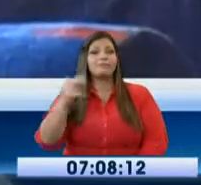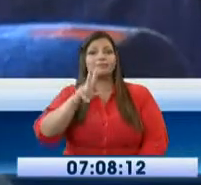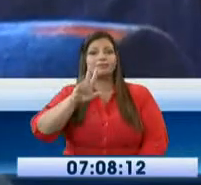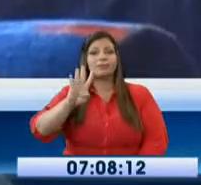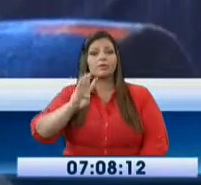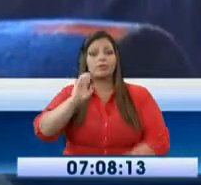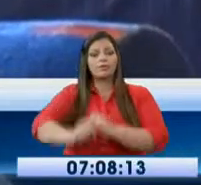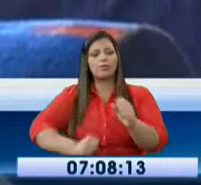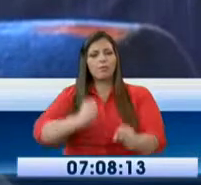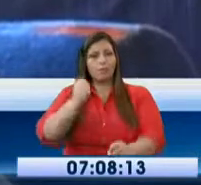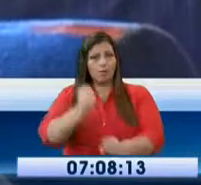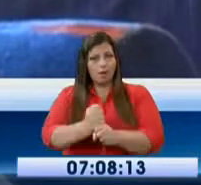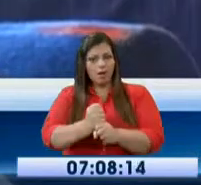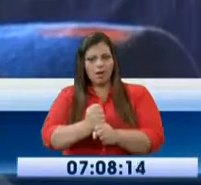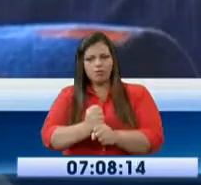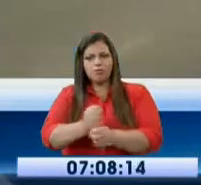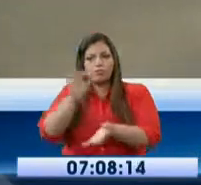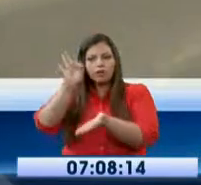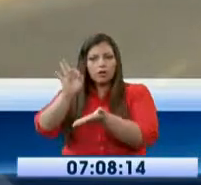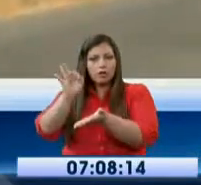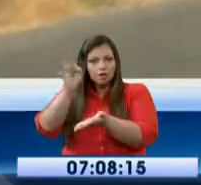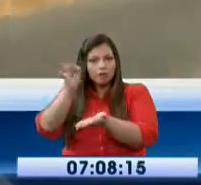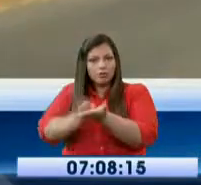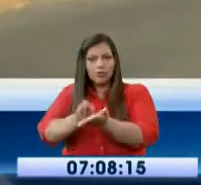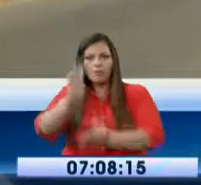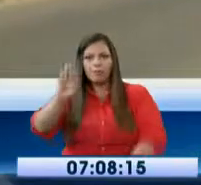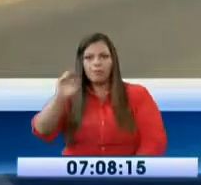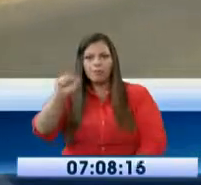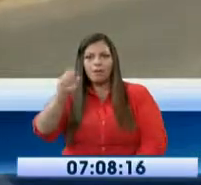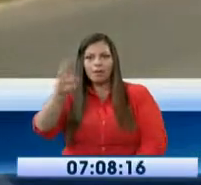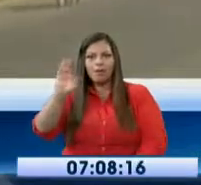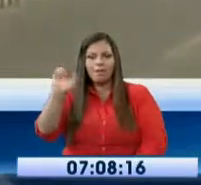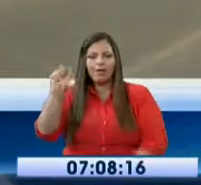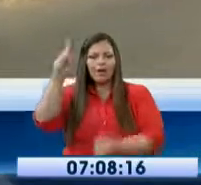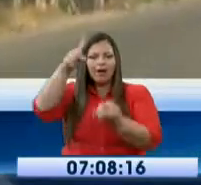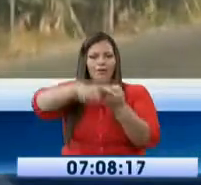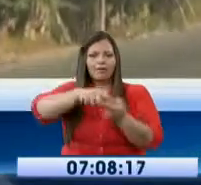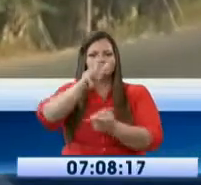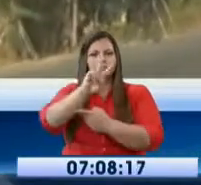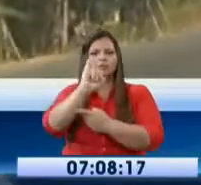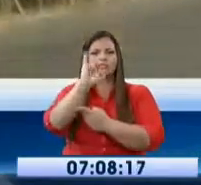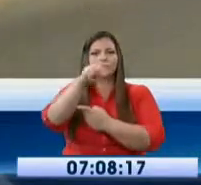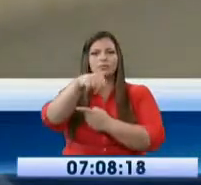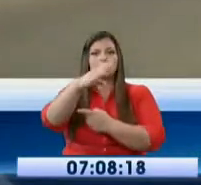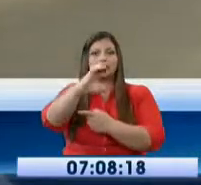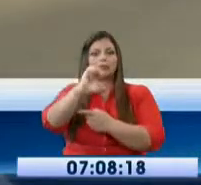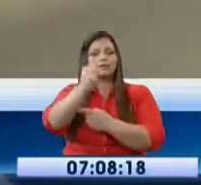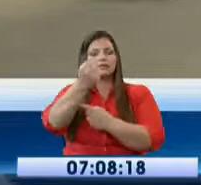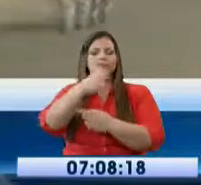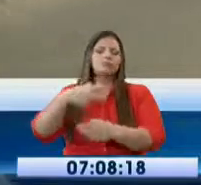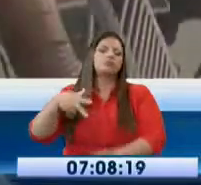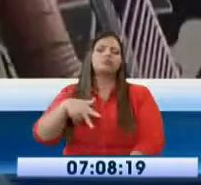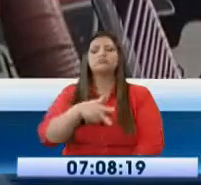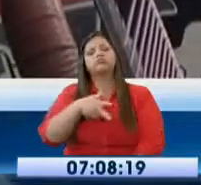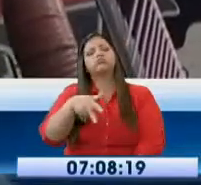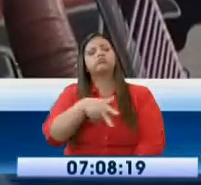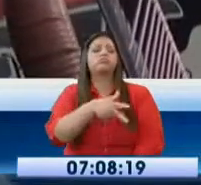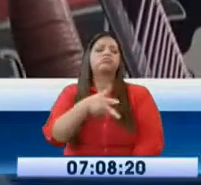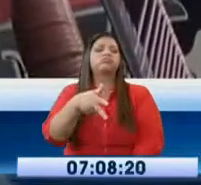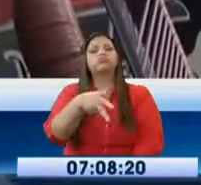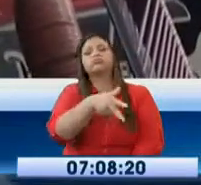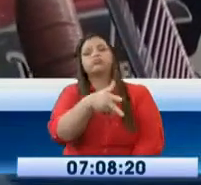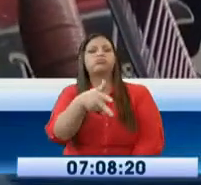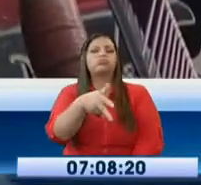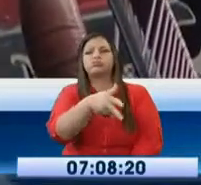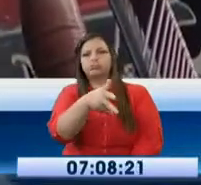viajaba desde el cantón Baba hasta Vinces. Según testigos, el asesino se movilizaba en una moto junto a otro sujeto. Ya, cuando